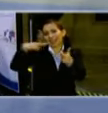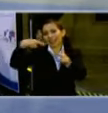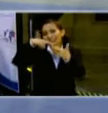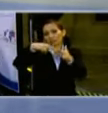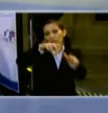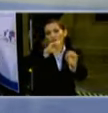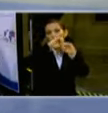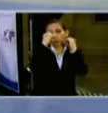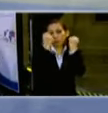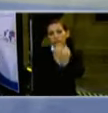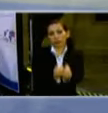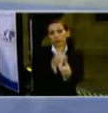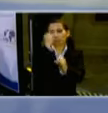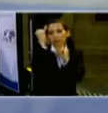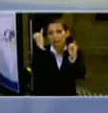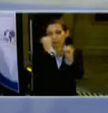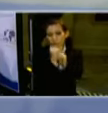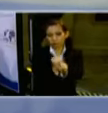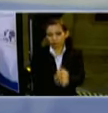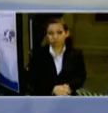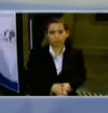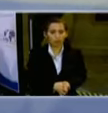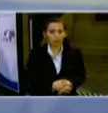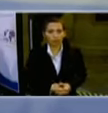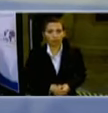con organizaciones internacionales?